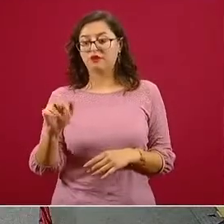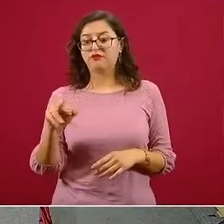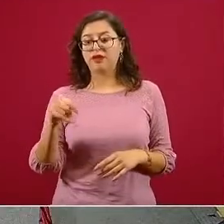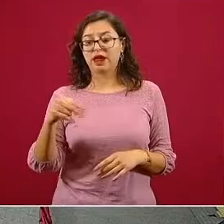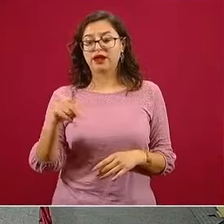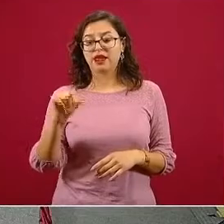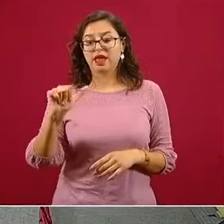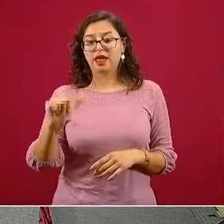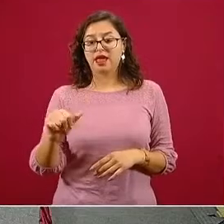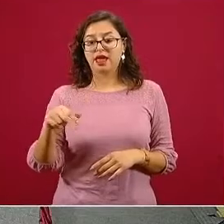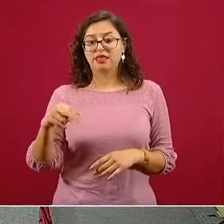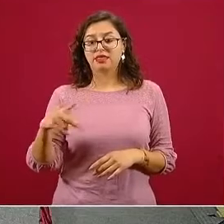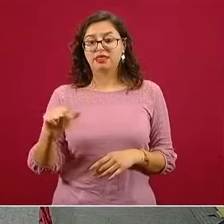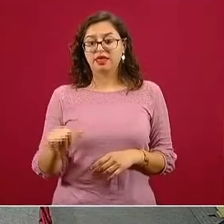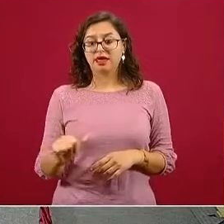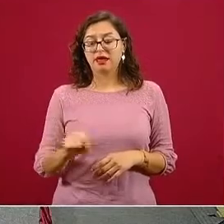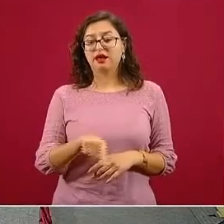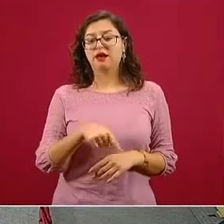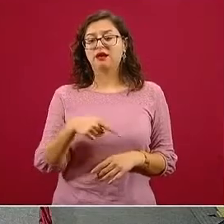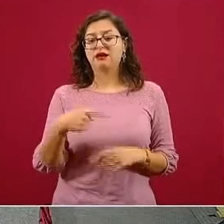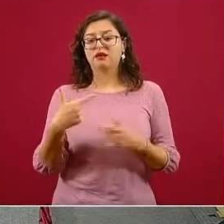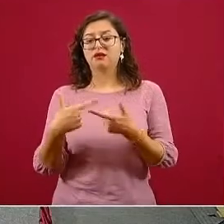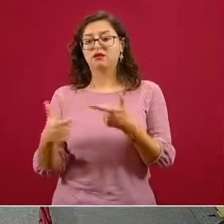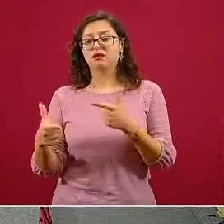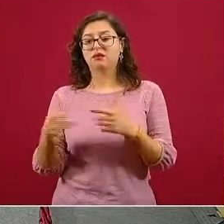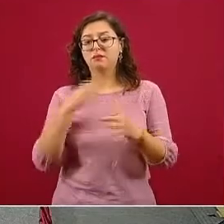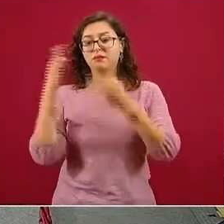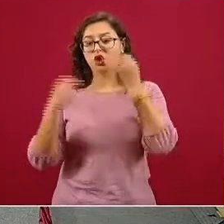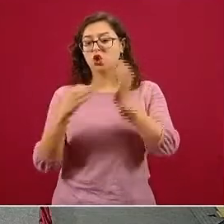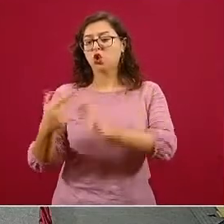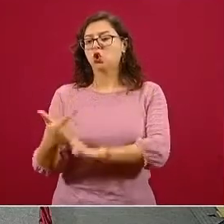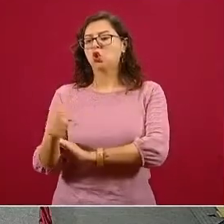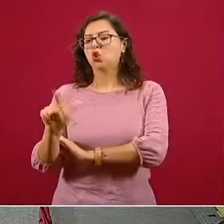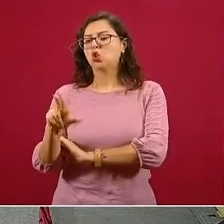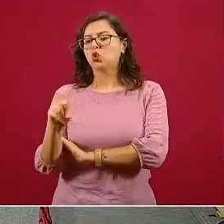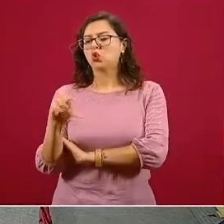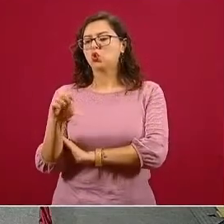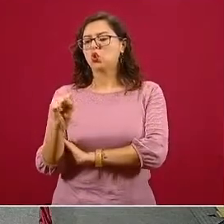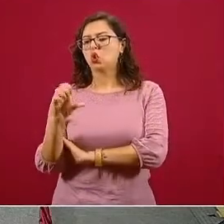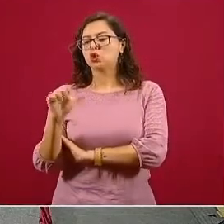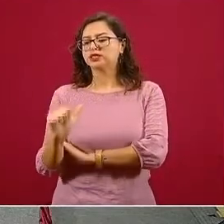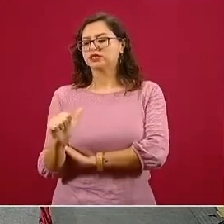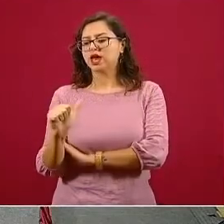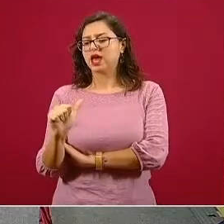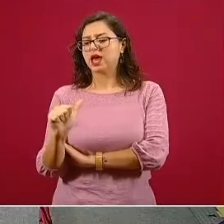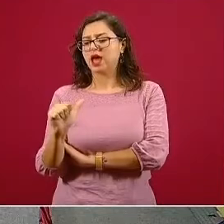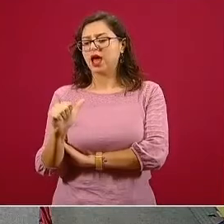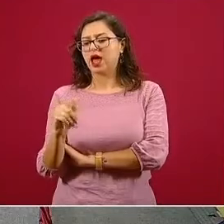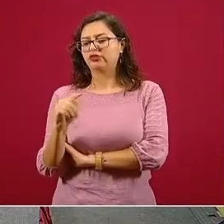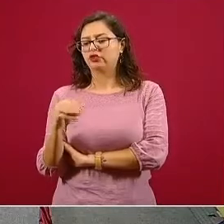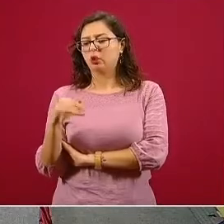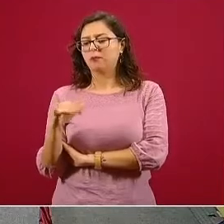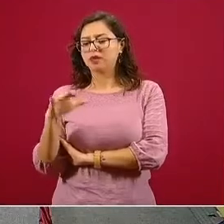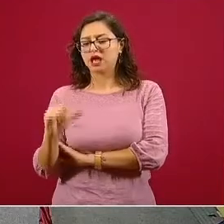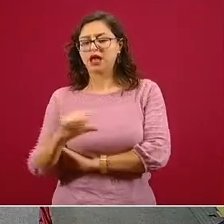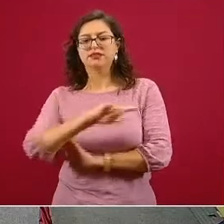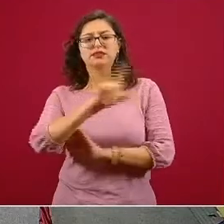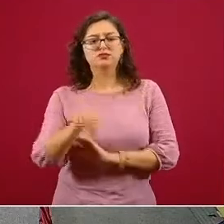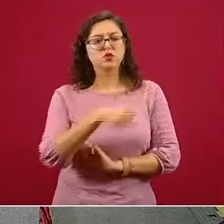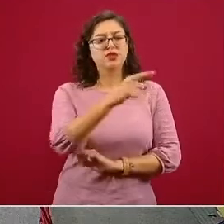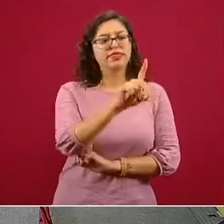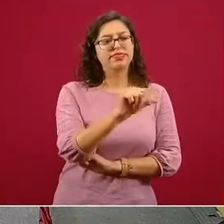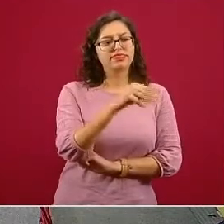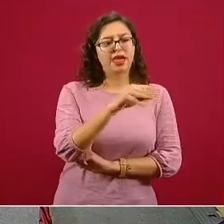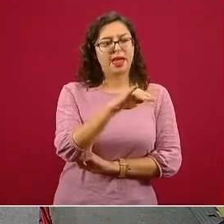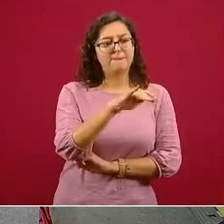Fernanda Mendoza, de Glucosa Atómica, y luego nos vamos con Damián, de Política y Rock and Roll. Hola, buenas